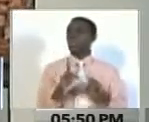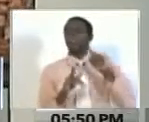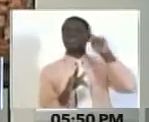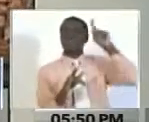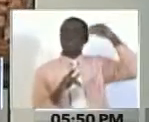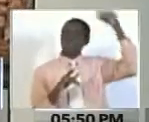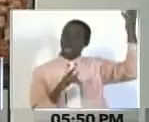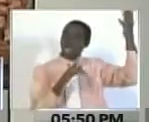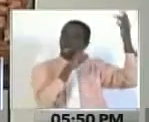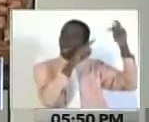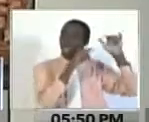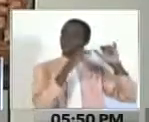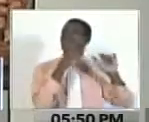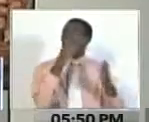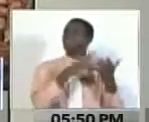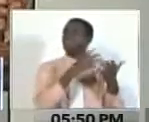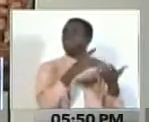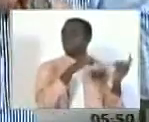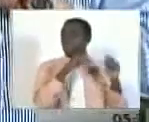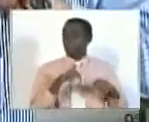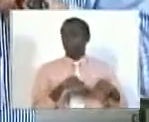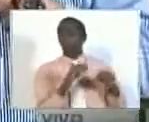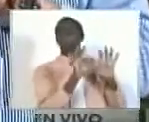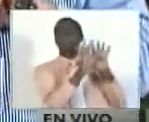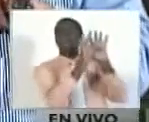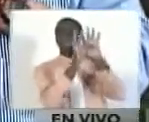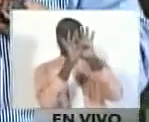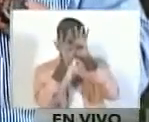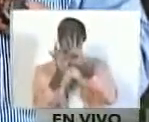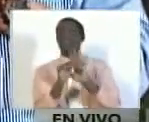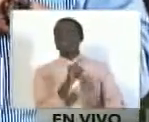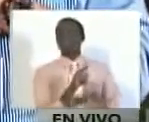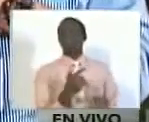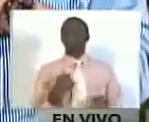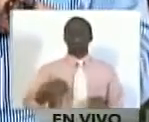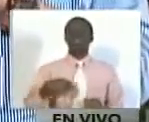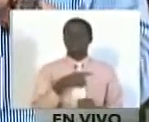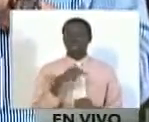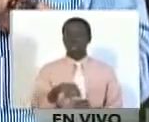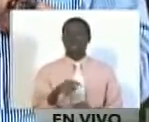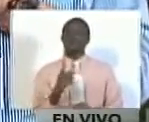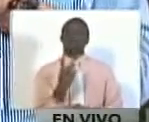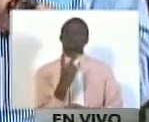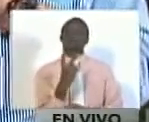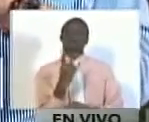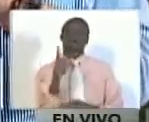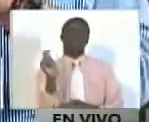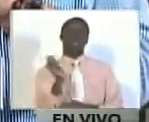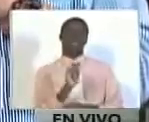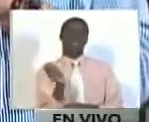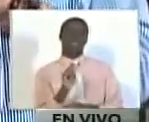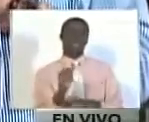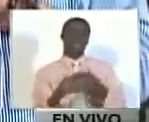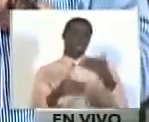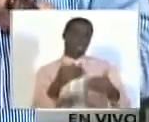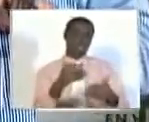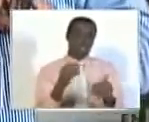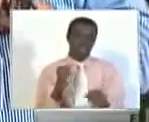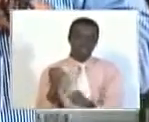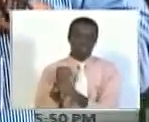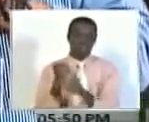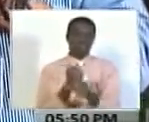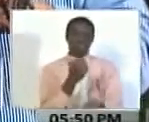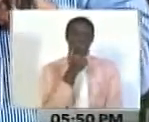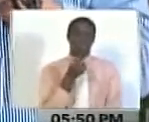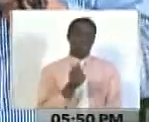tantos. Festivales, pero pequeños festivales. Bueno, nosotros te podremos decir quizás en unos meses, porque eso es un trabajo de curaduría. Está levantando eso. Claro, es muy difícil.